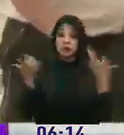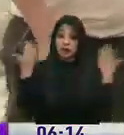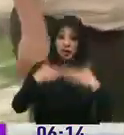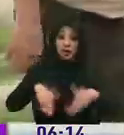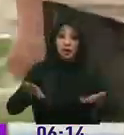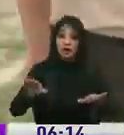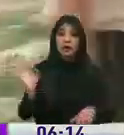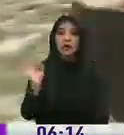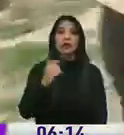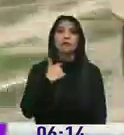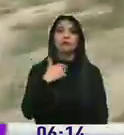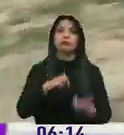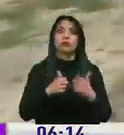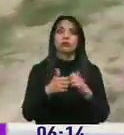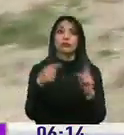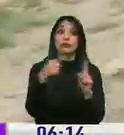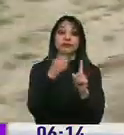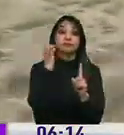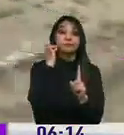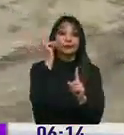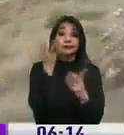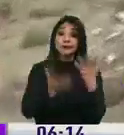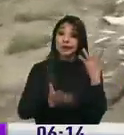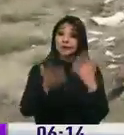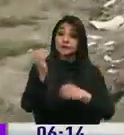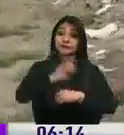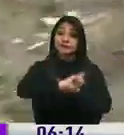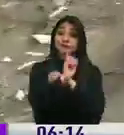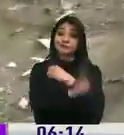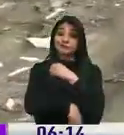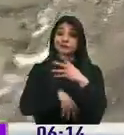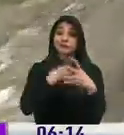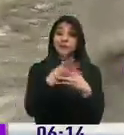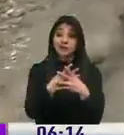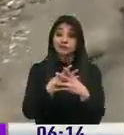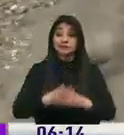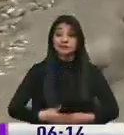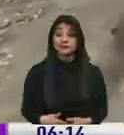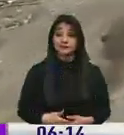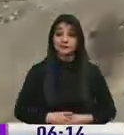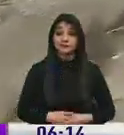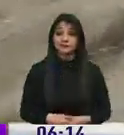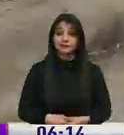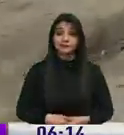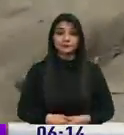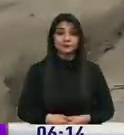más bien recién empieza para la mujer que aparentemente vivía sometida en kit informó iván casa men